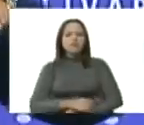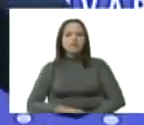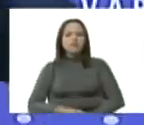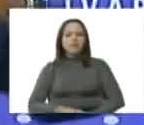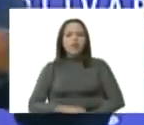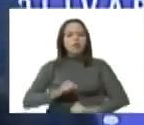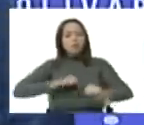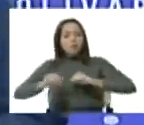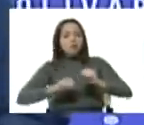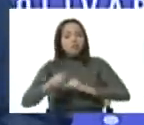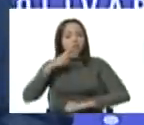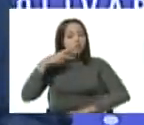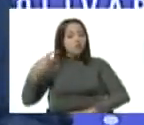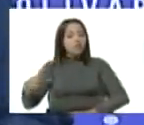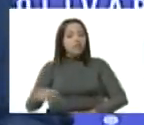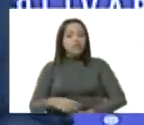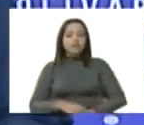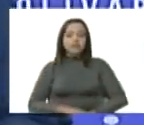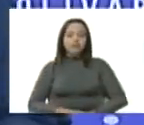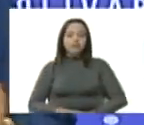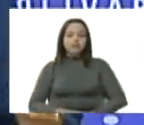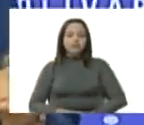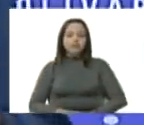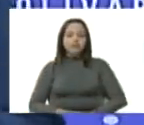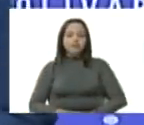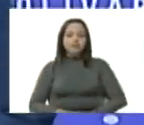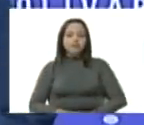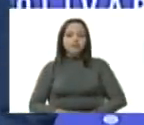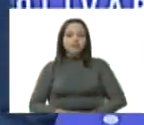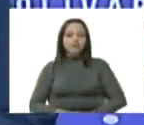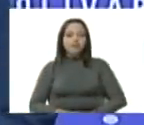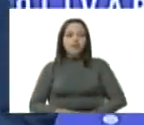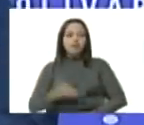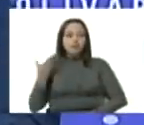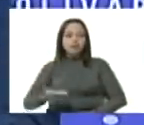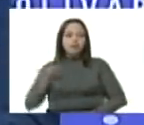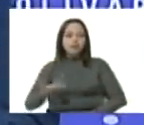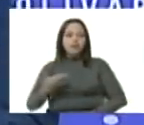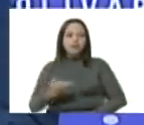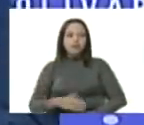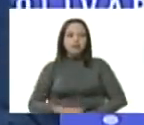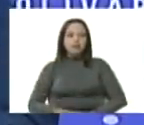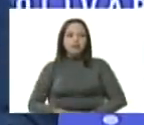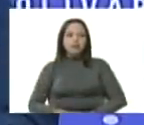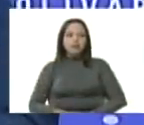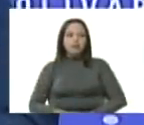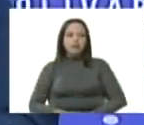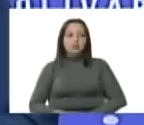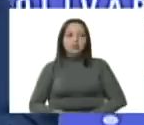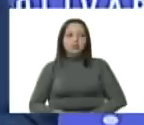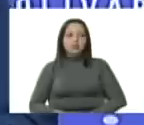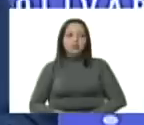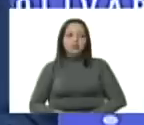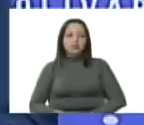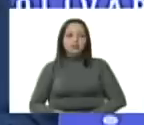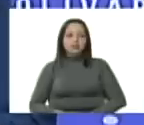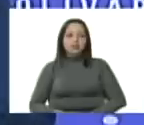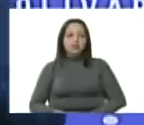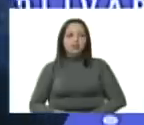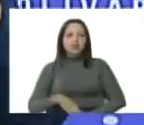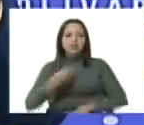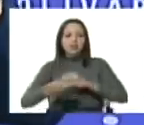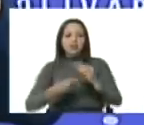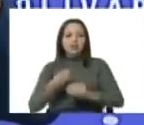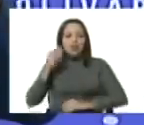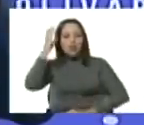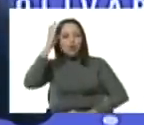la movilización política. Es vital la creación de conciencia,